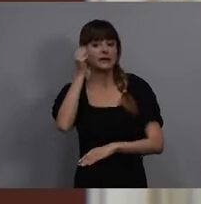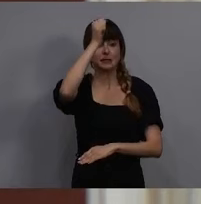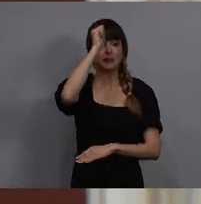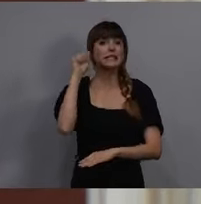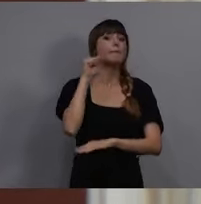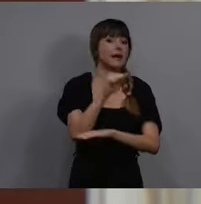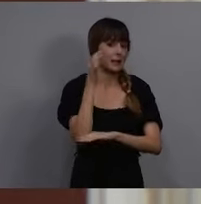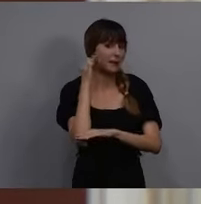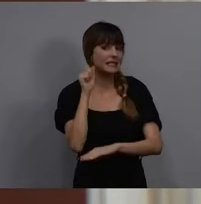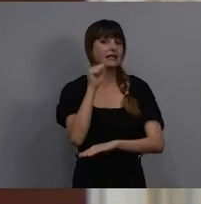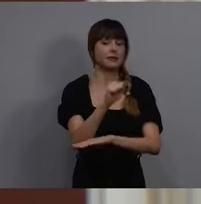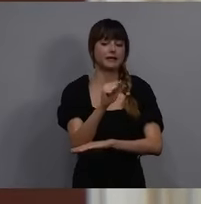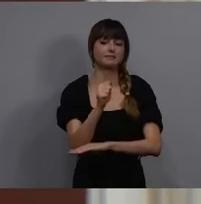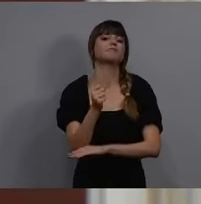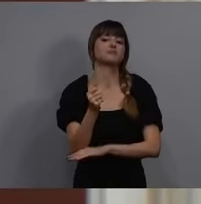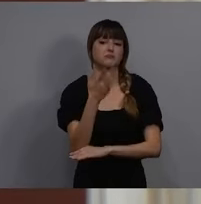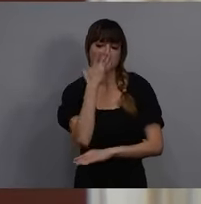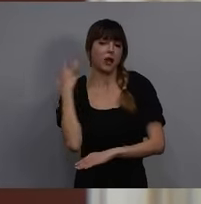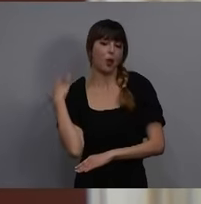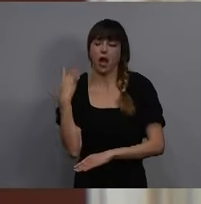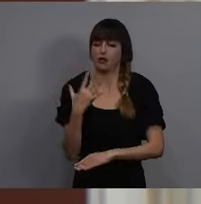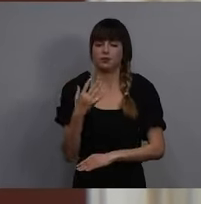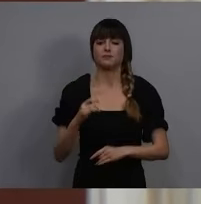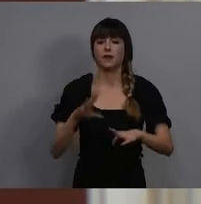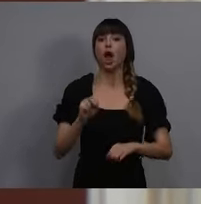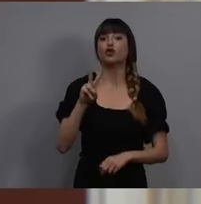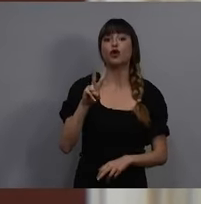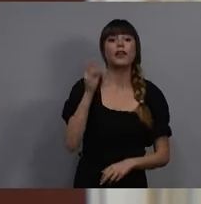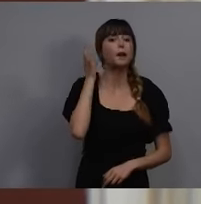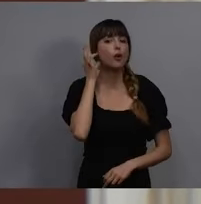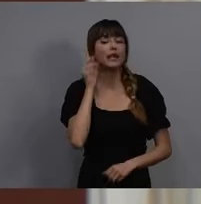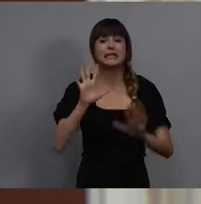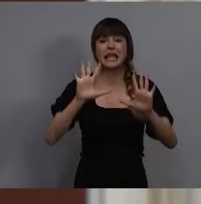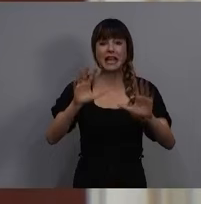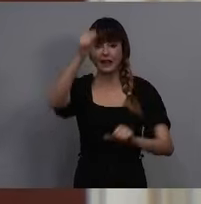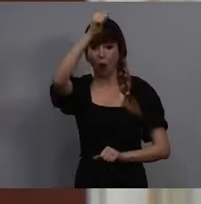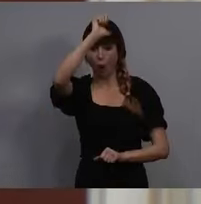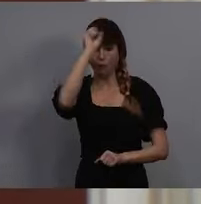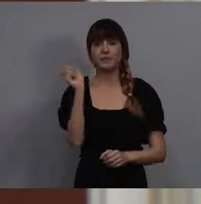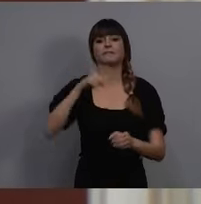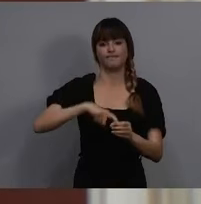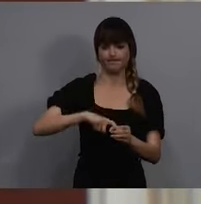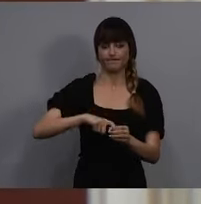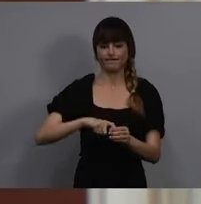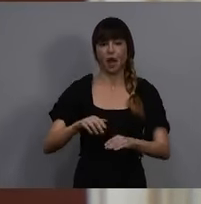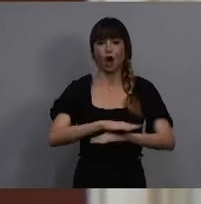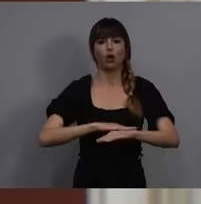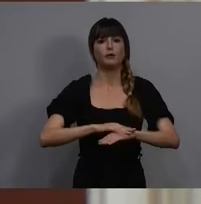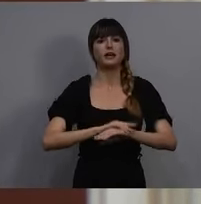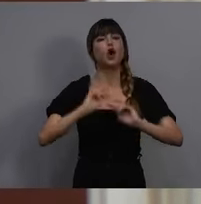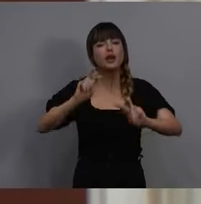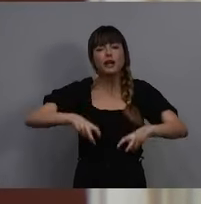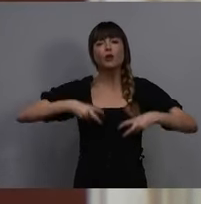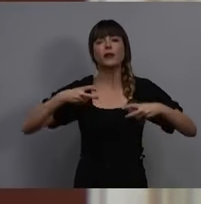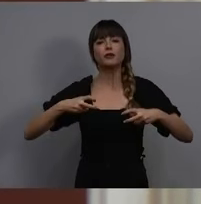siendo habitual durante estos últimos 5 años en concreto 12 mujeres y 10 hombres un equipo que conjuga renovación